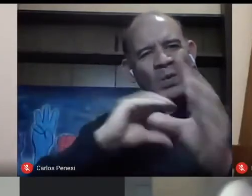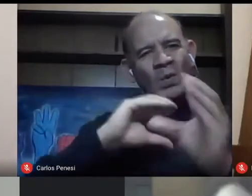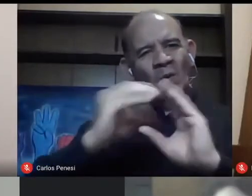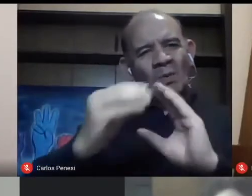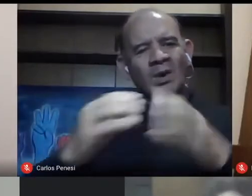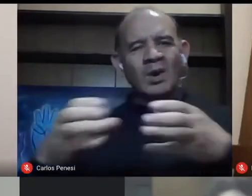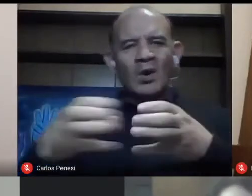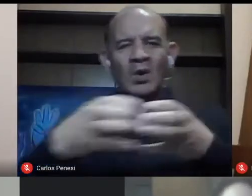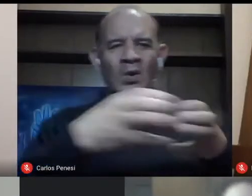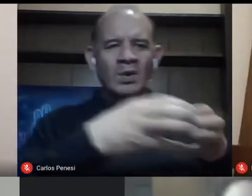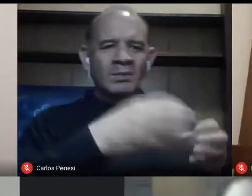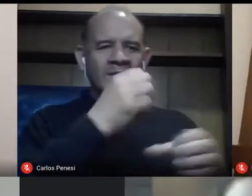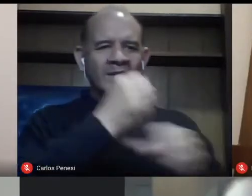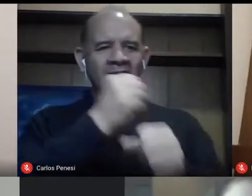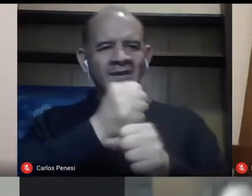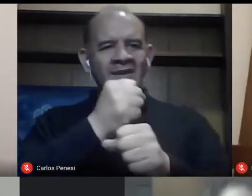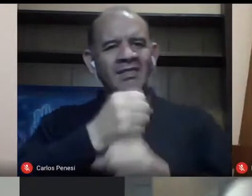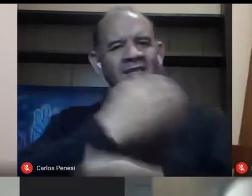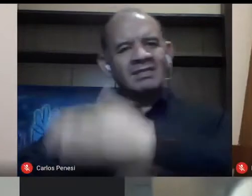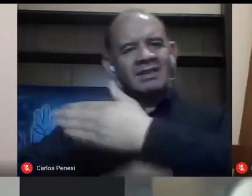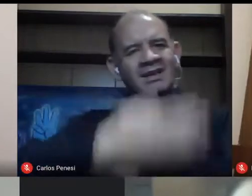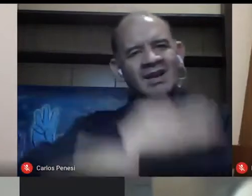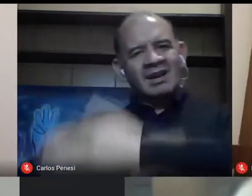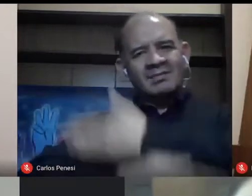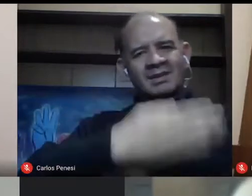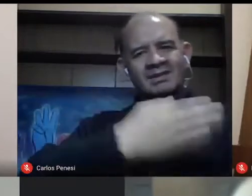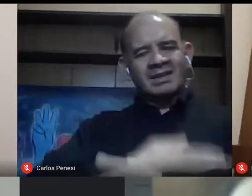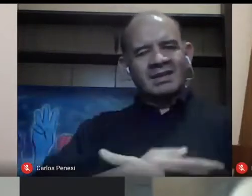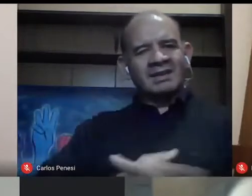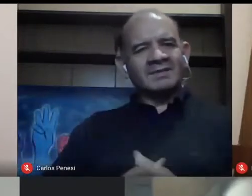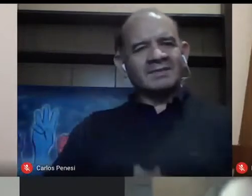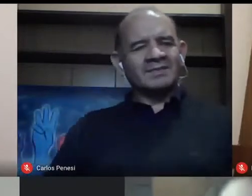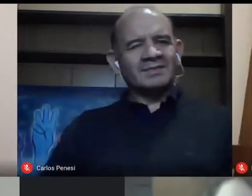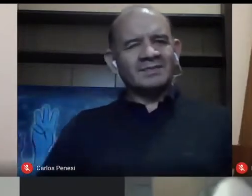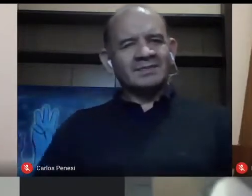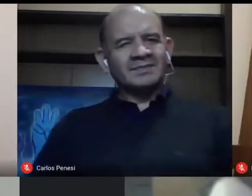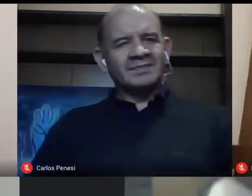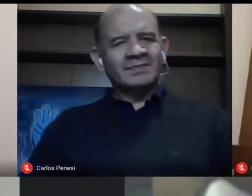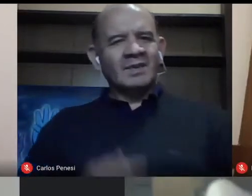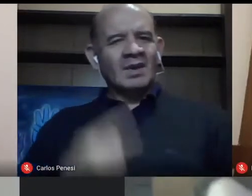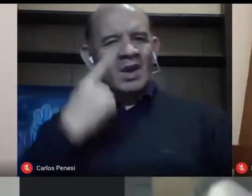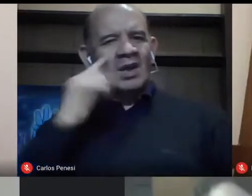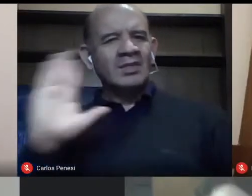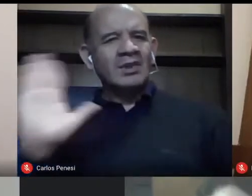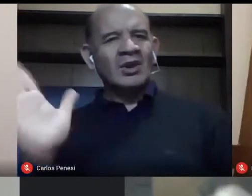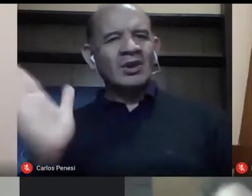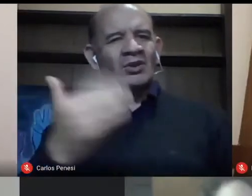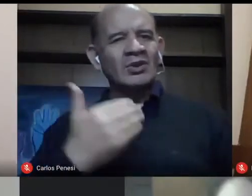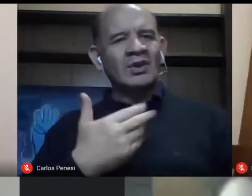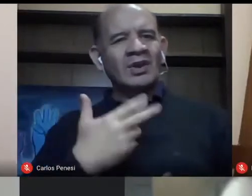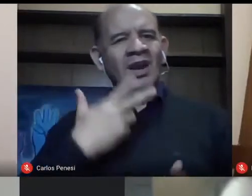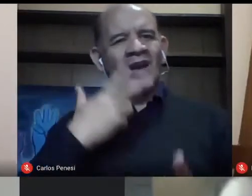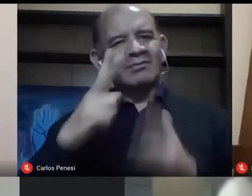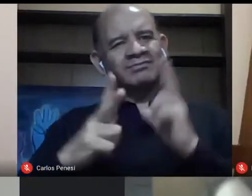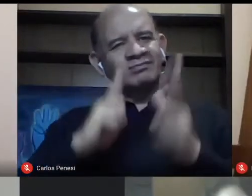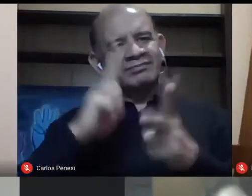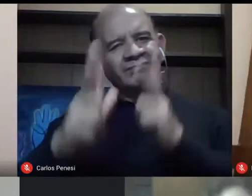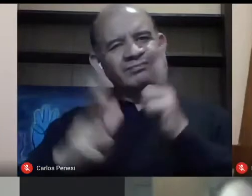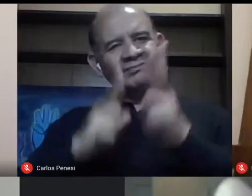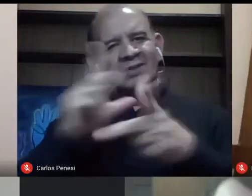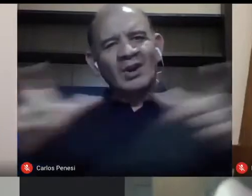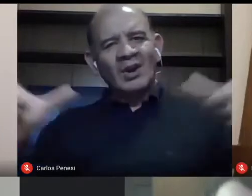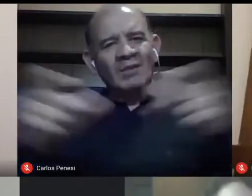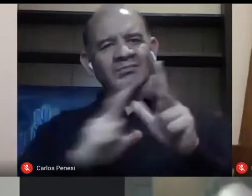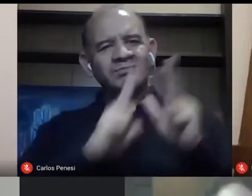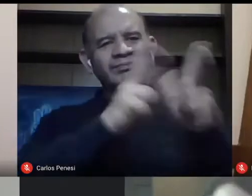de trabajo de discapacidad y que bueno, que como todas las charlas, en las más de 15 que ha habido en